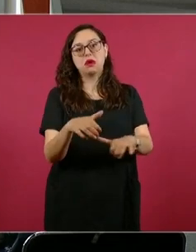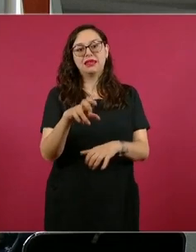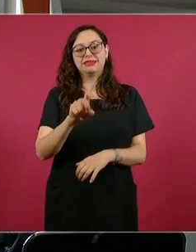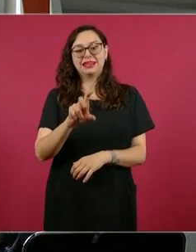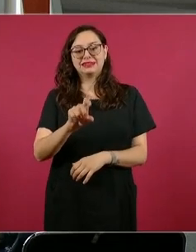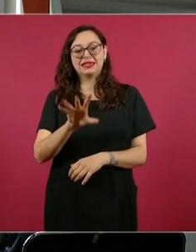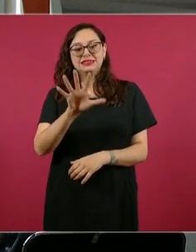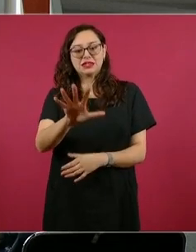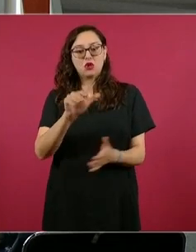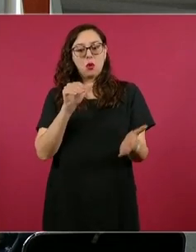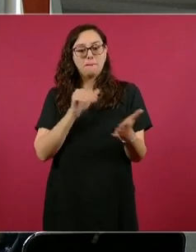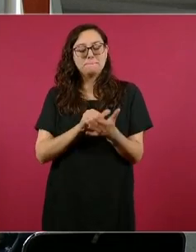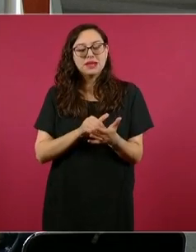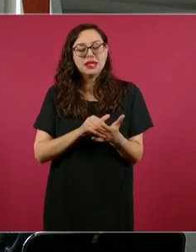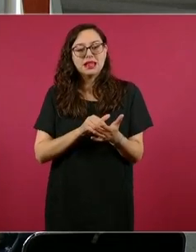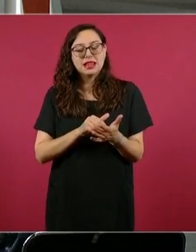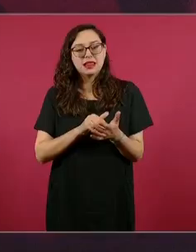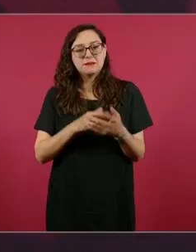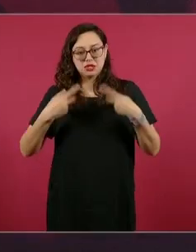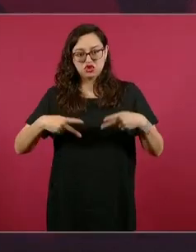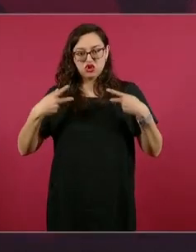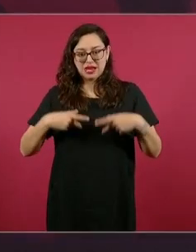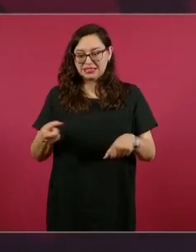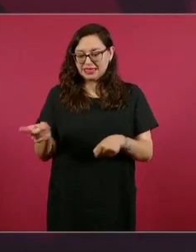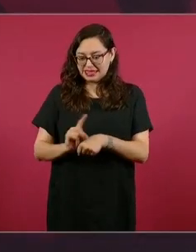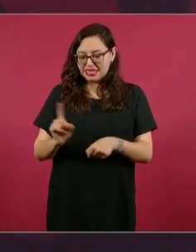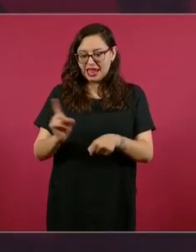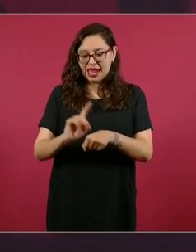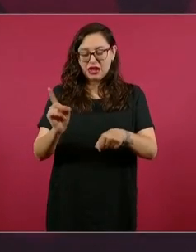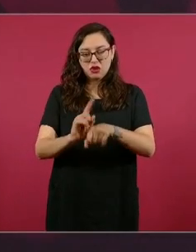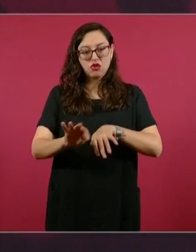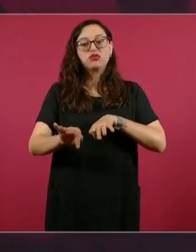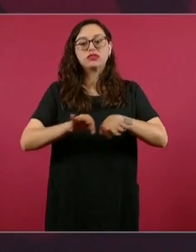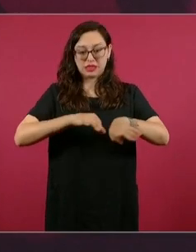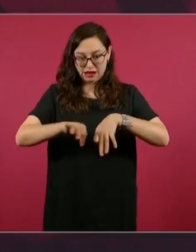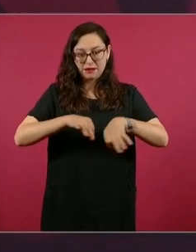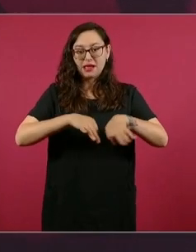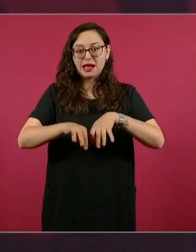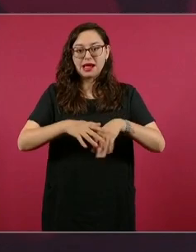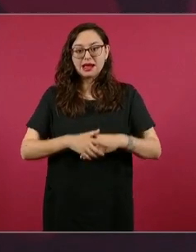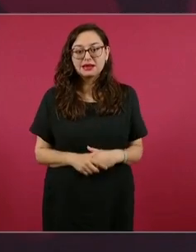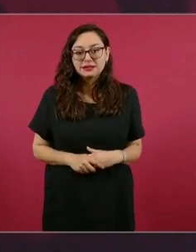35,000 empleos diarios directos.